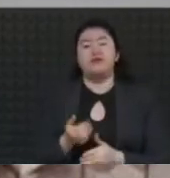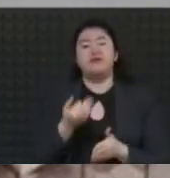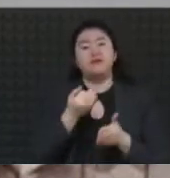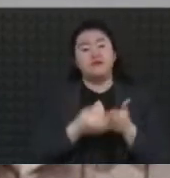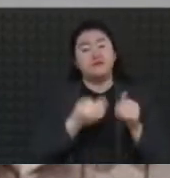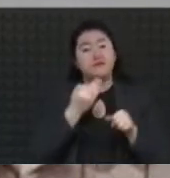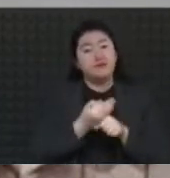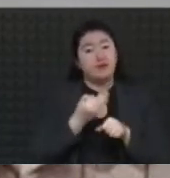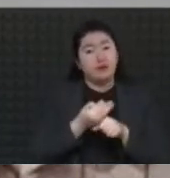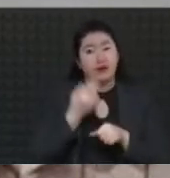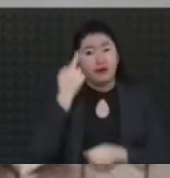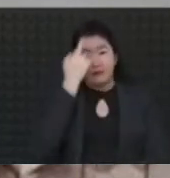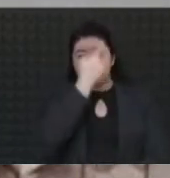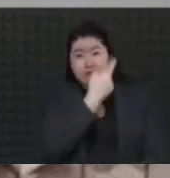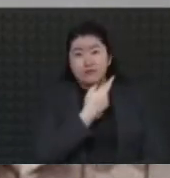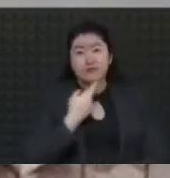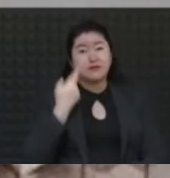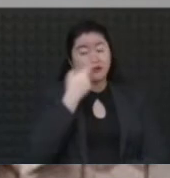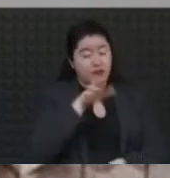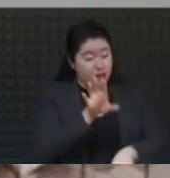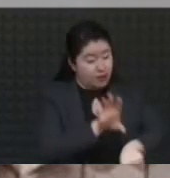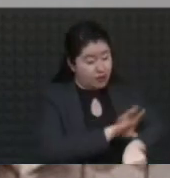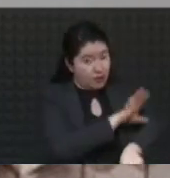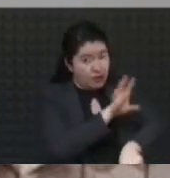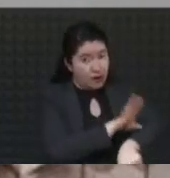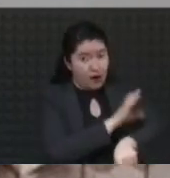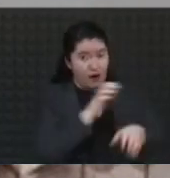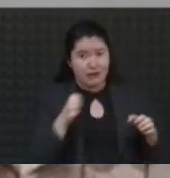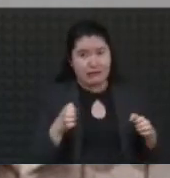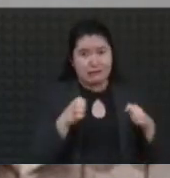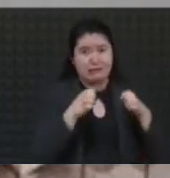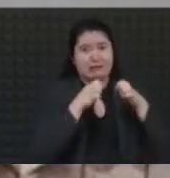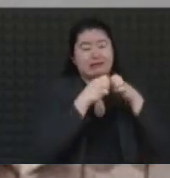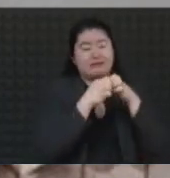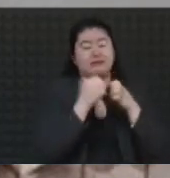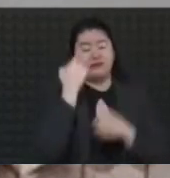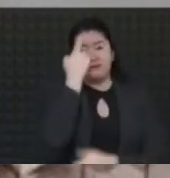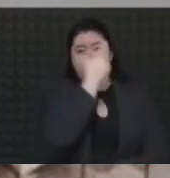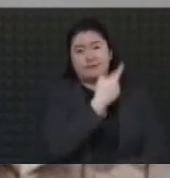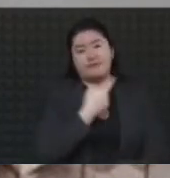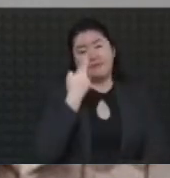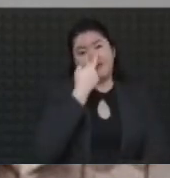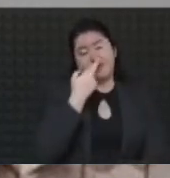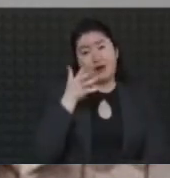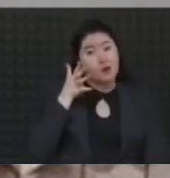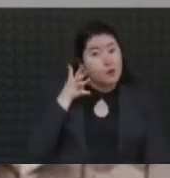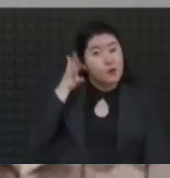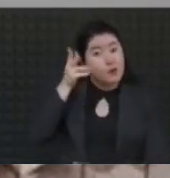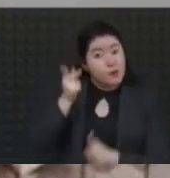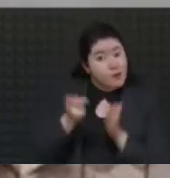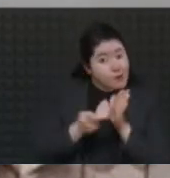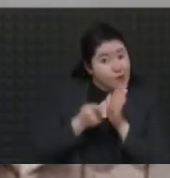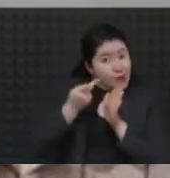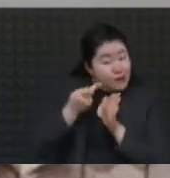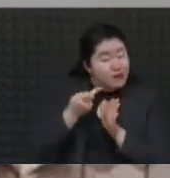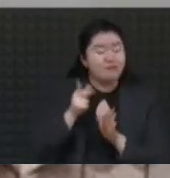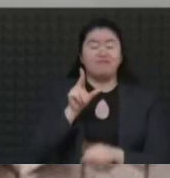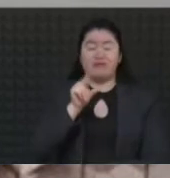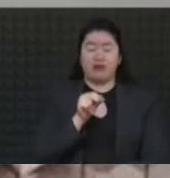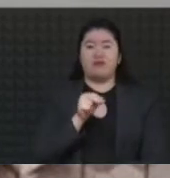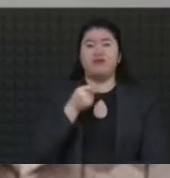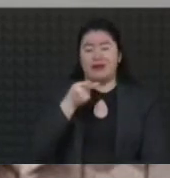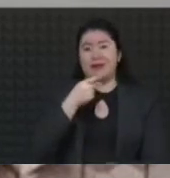están revisando todas las plantas de emergencia para que no ocurra una situación de este tipo, pues que no tuvo riesgo, digamos, pero